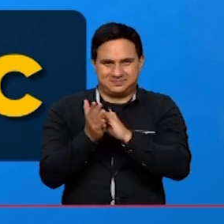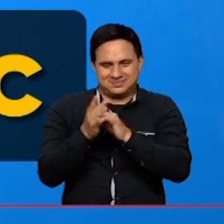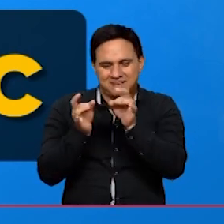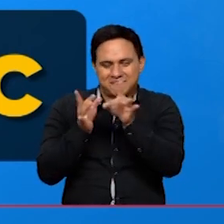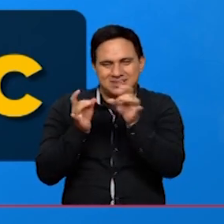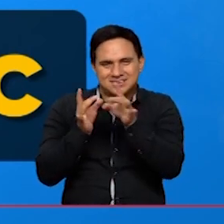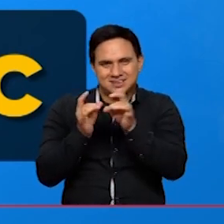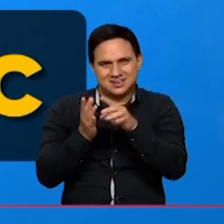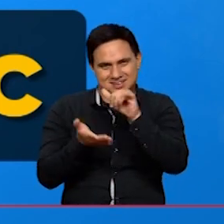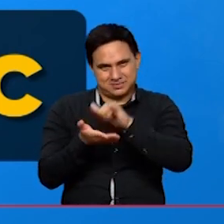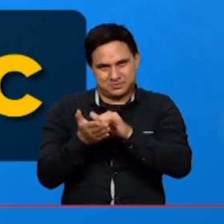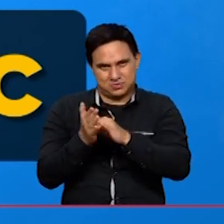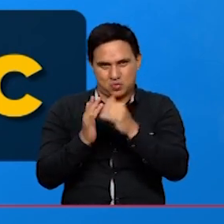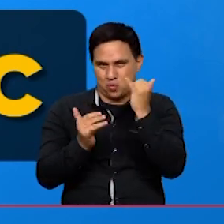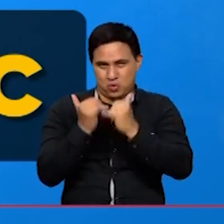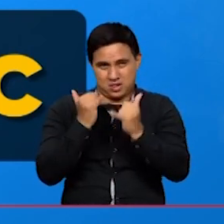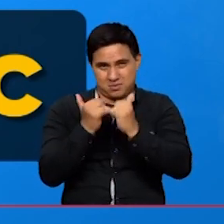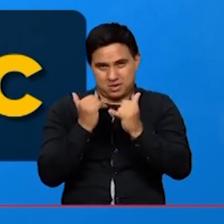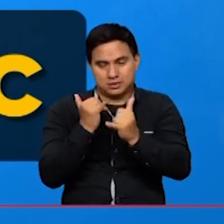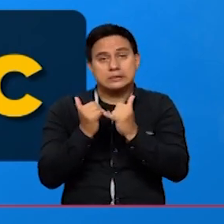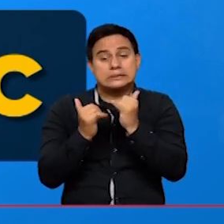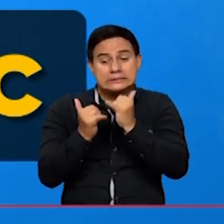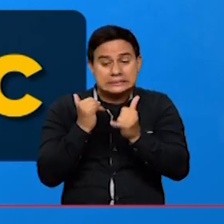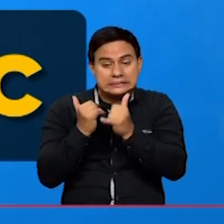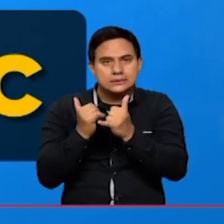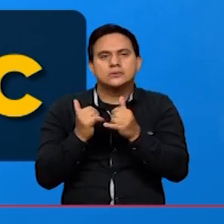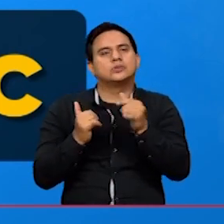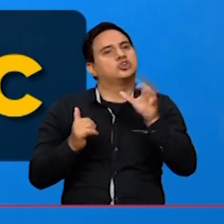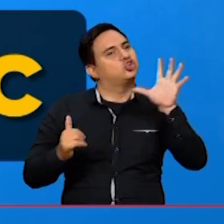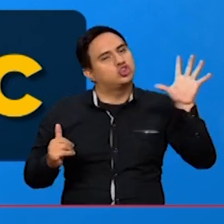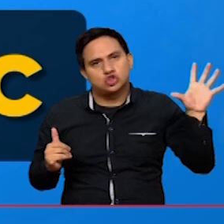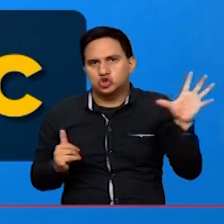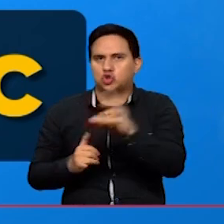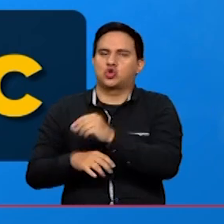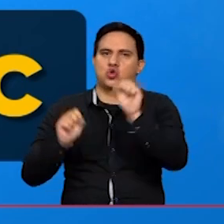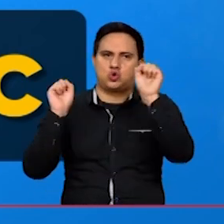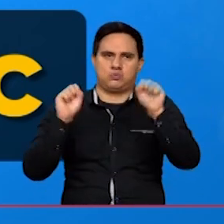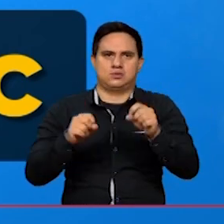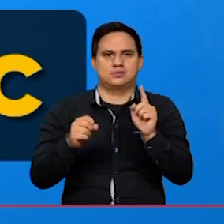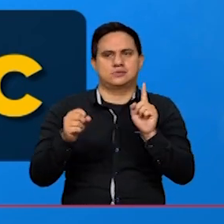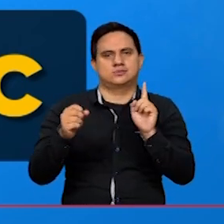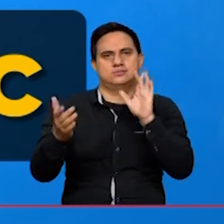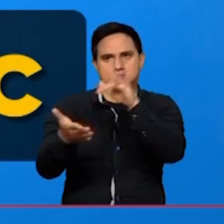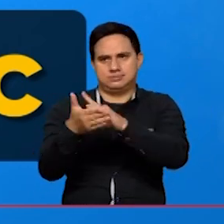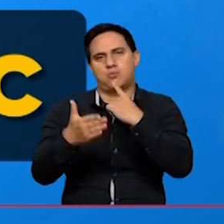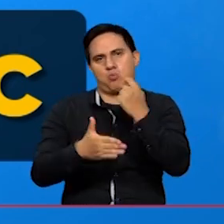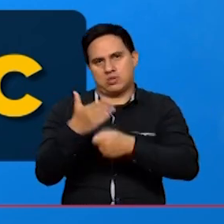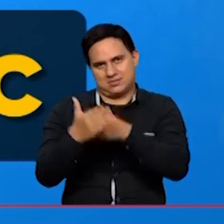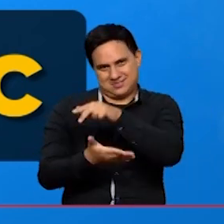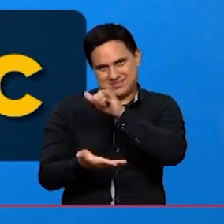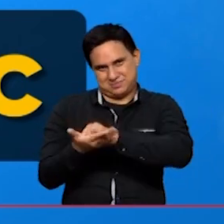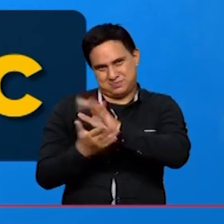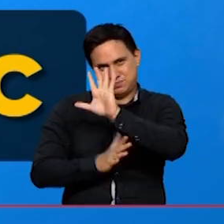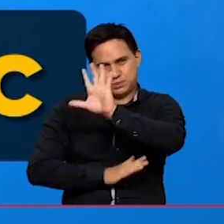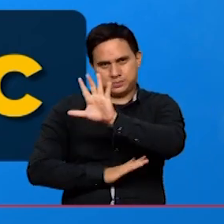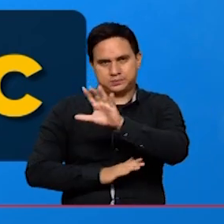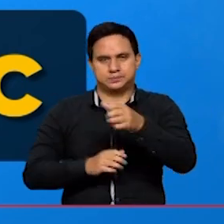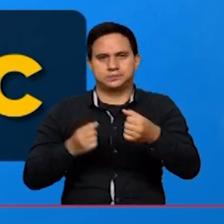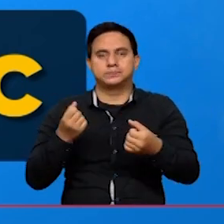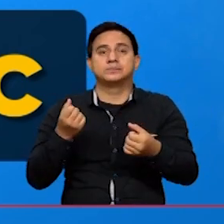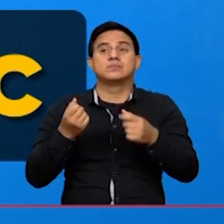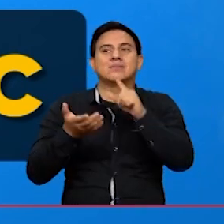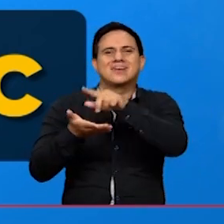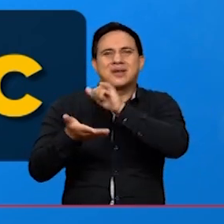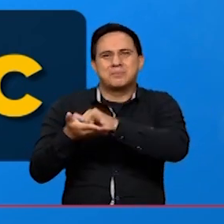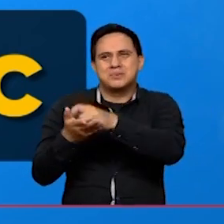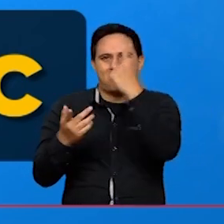fecha es la fecha final para que todos se pongan al día. Esto es lo que dice la directora de la Unidad